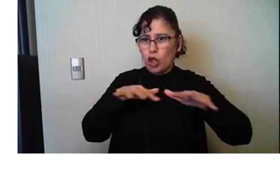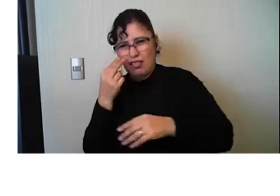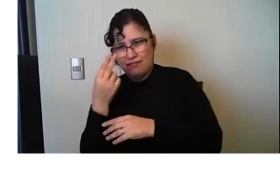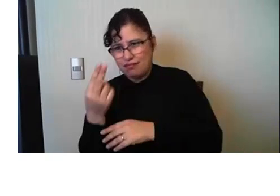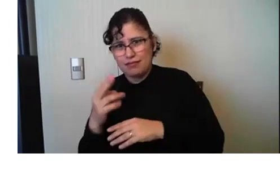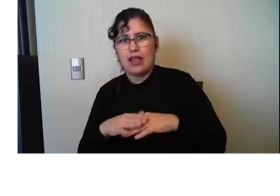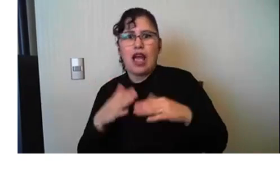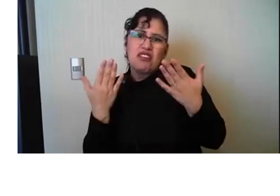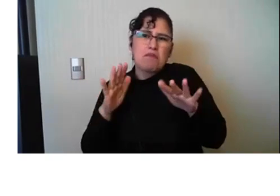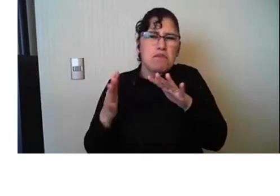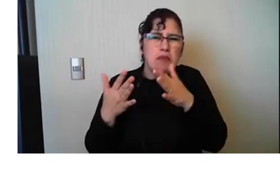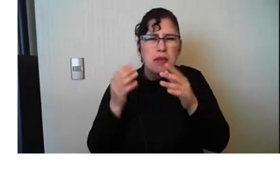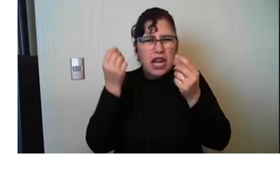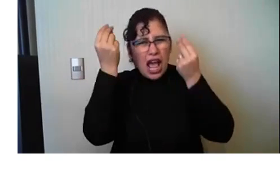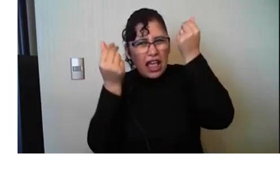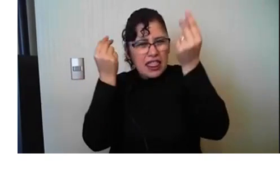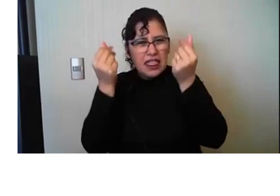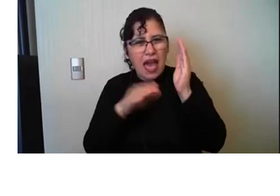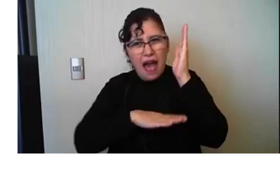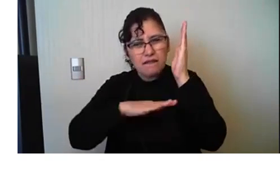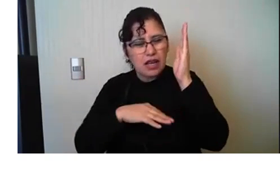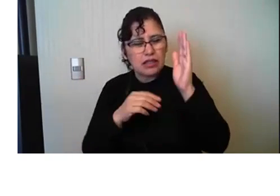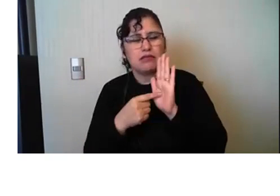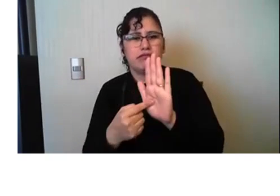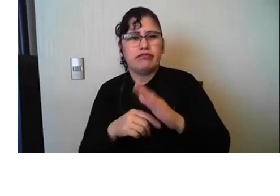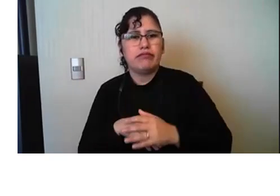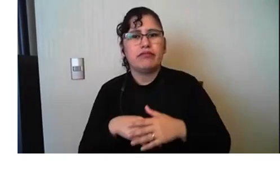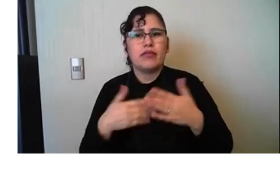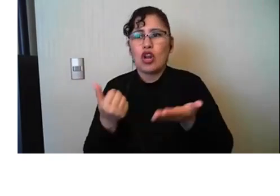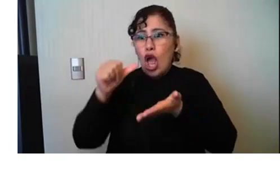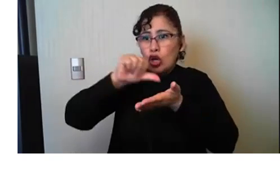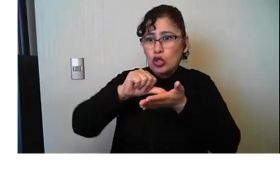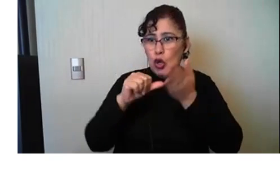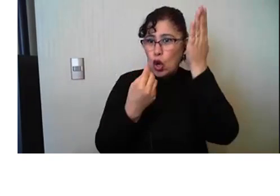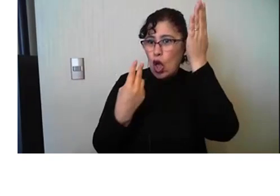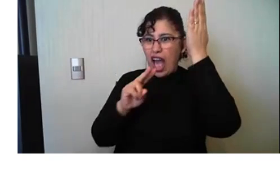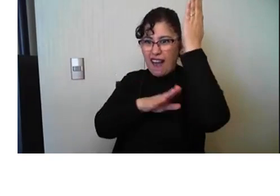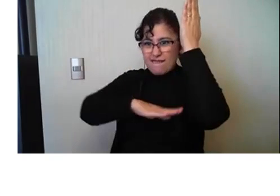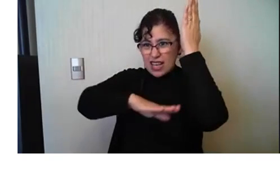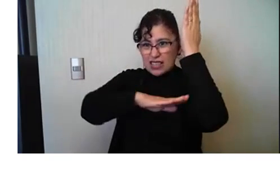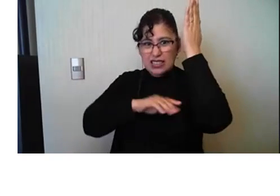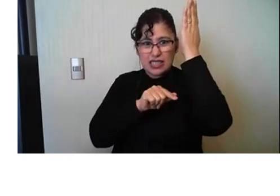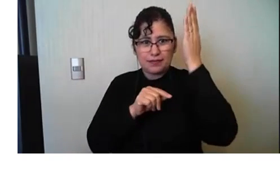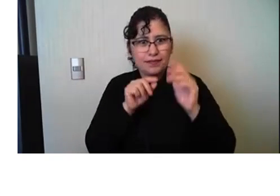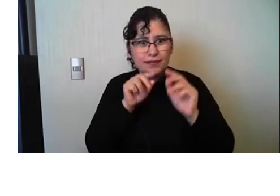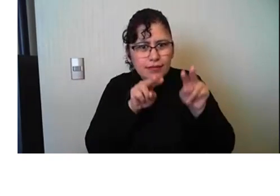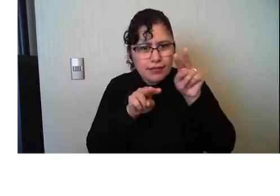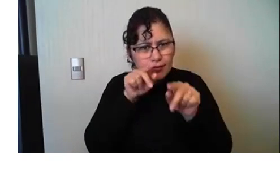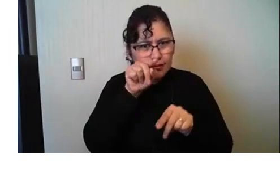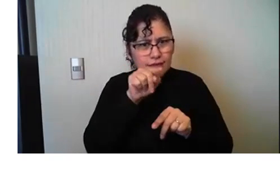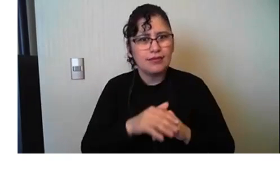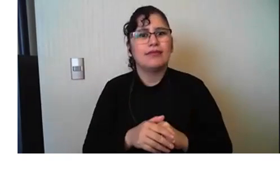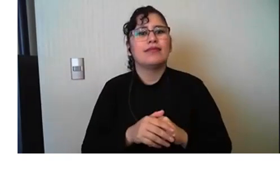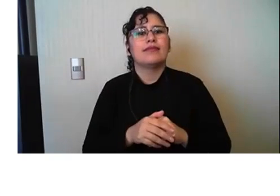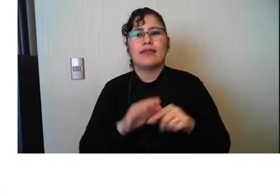idea básica. Estos núcleos de la base están representados aquí